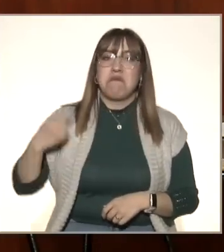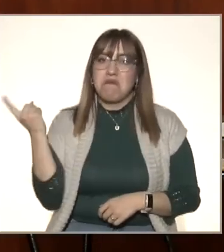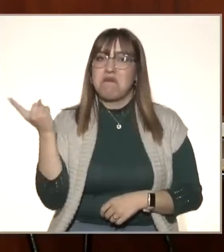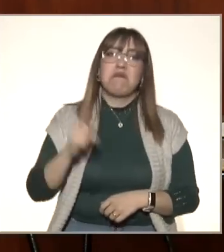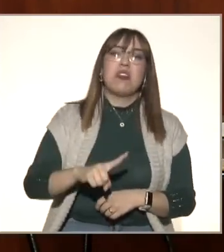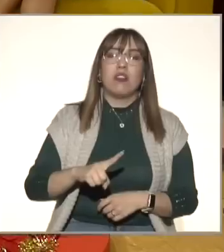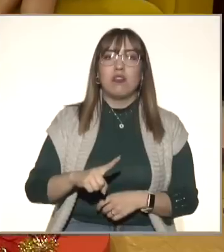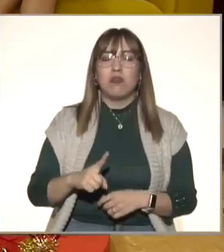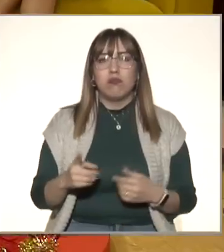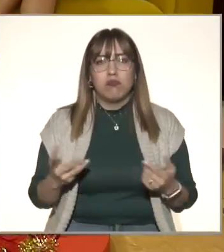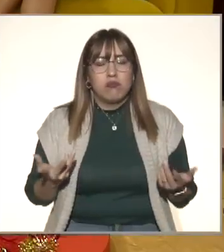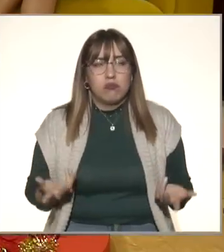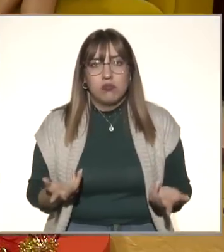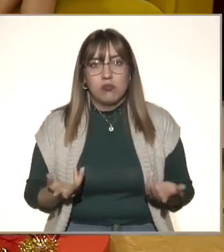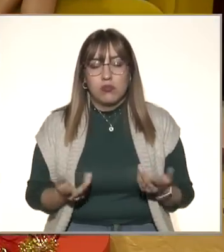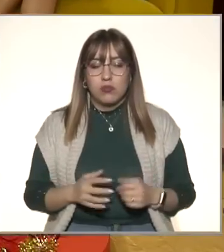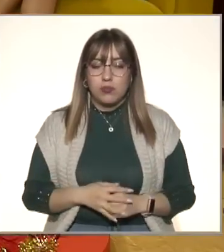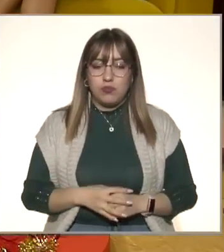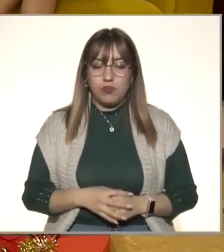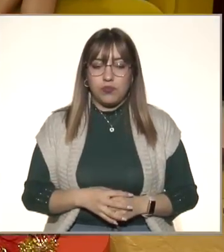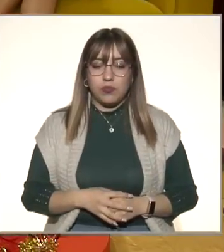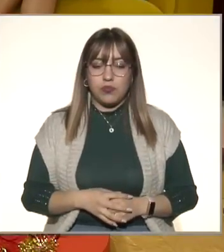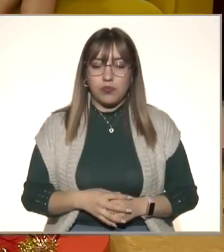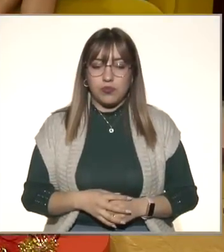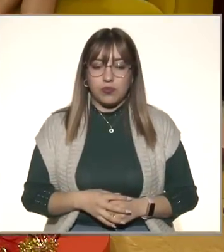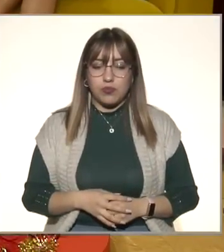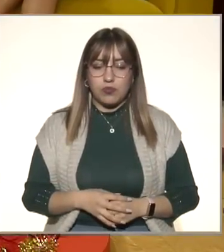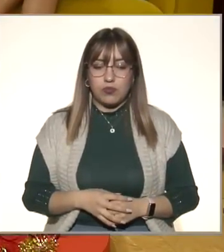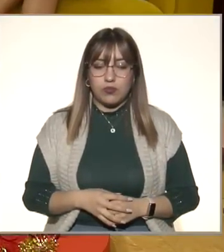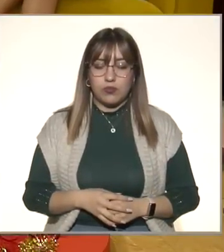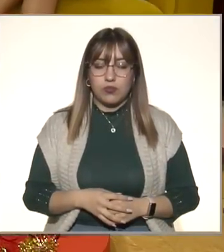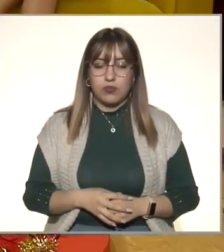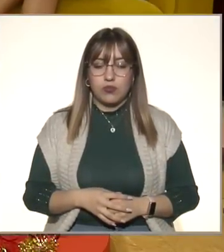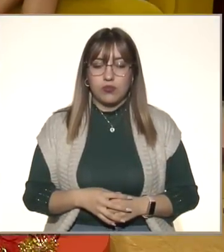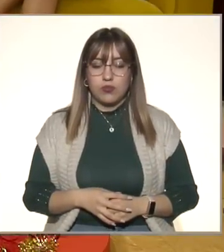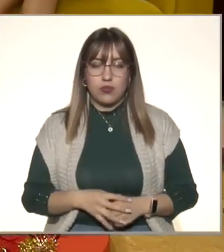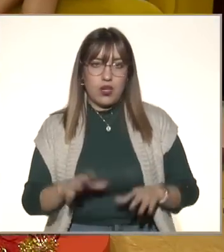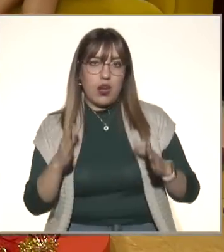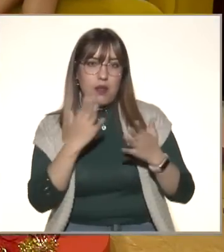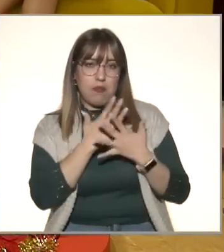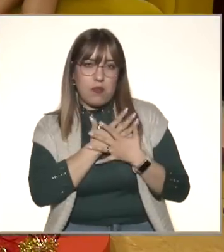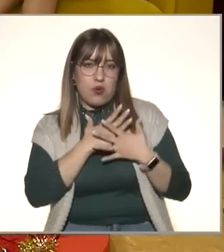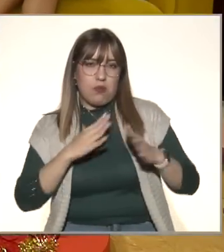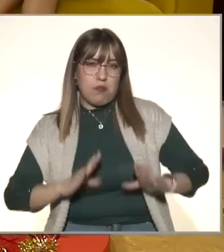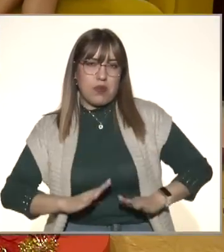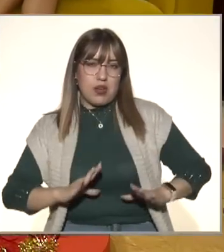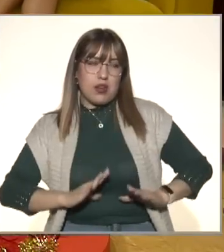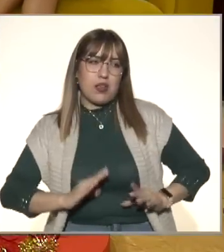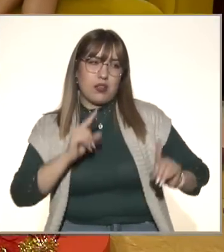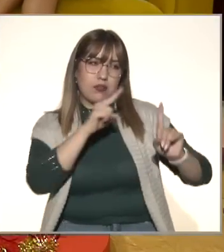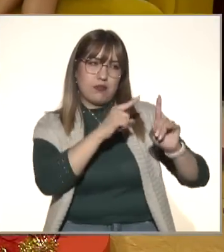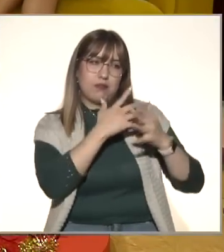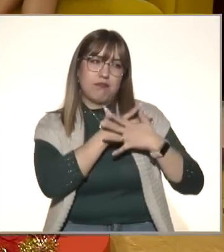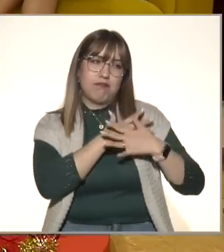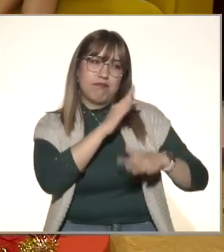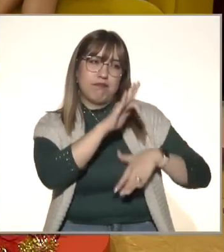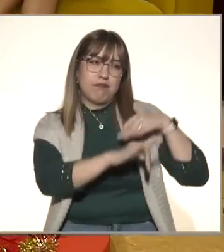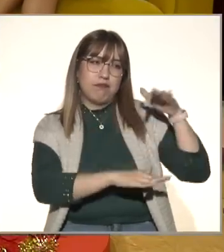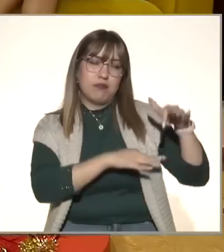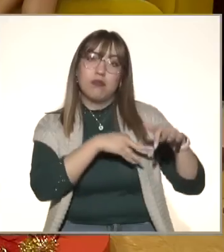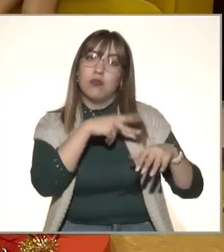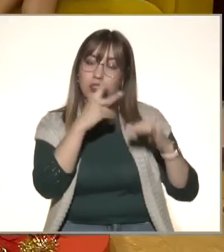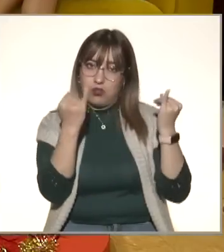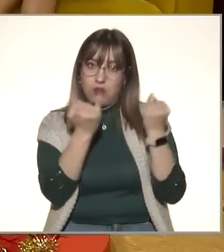quiero. Y supuestamente esta parte de amar y amar a la pareja que tenemos, pues esa persona viene de ahí, ¿eh?